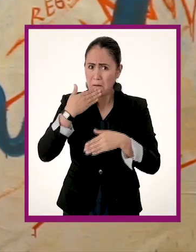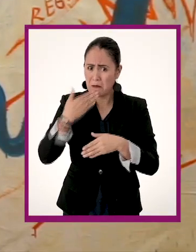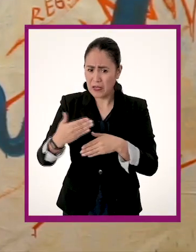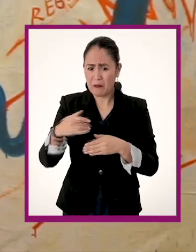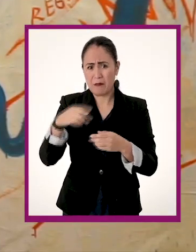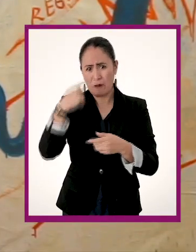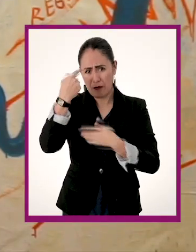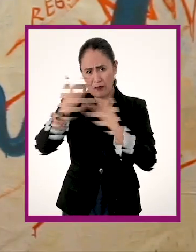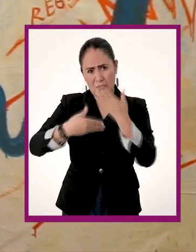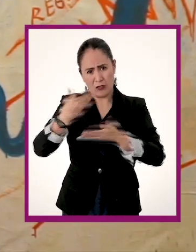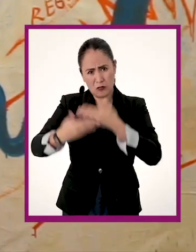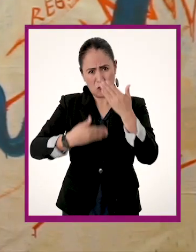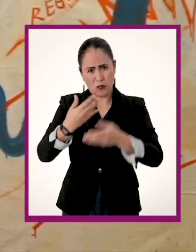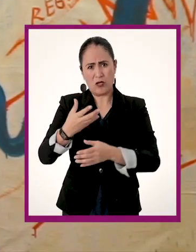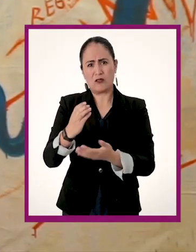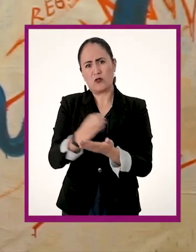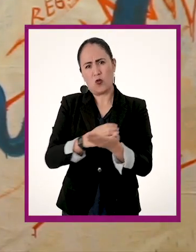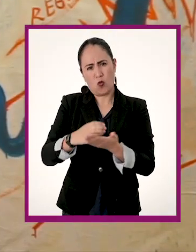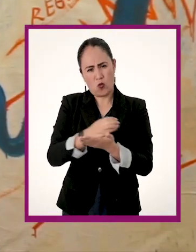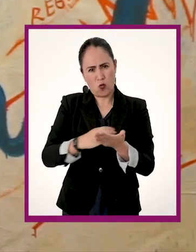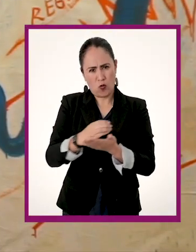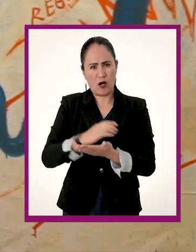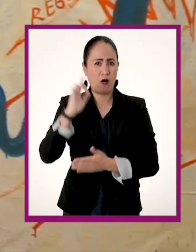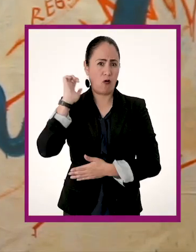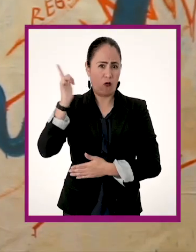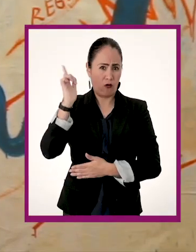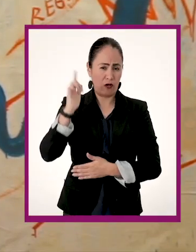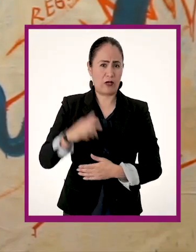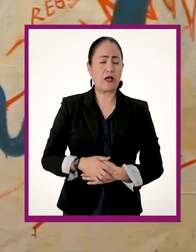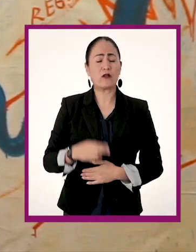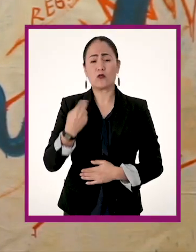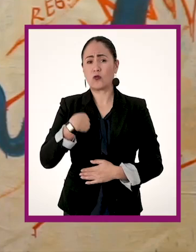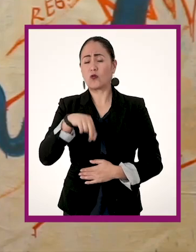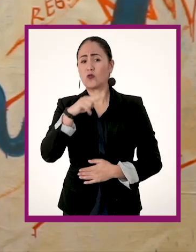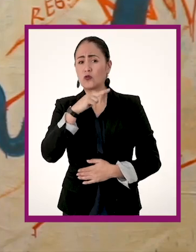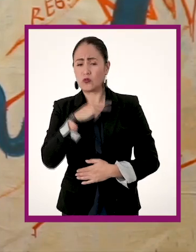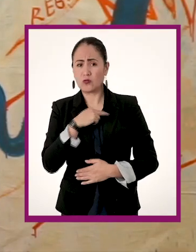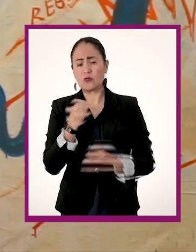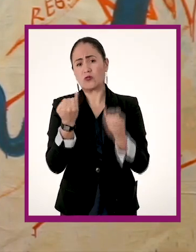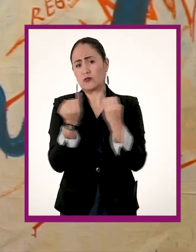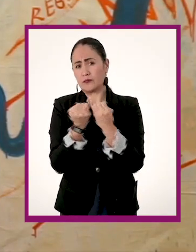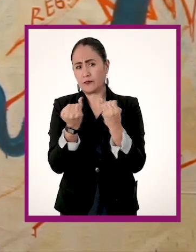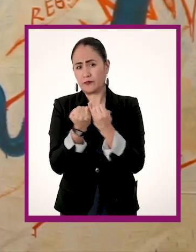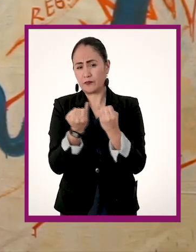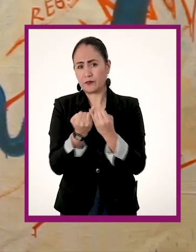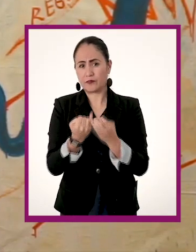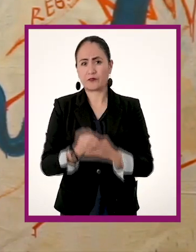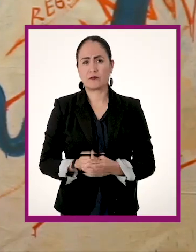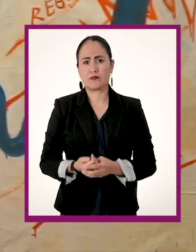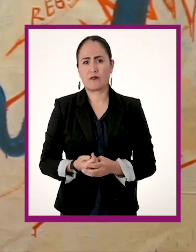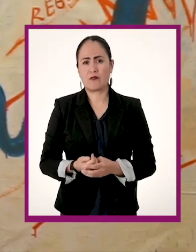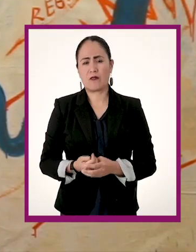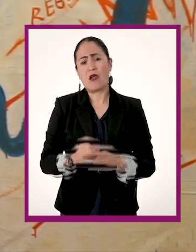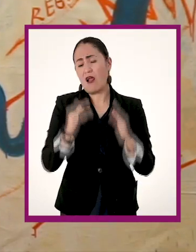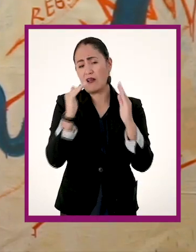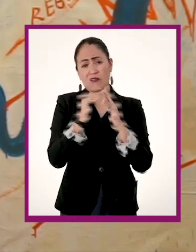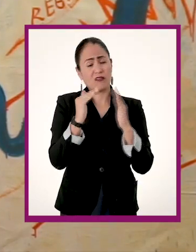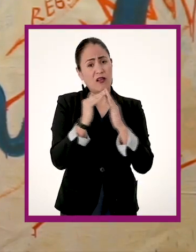y contribuyendo a que la situación mejore, y creo que nos toca también poder